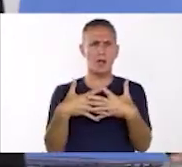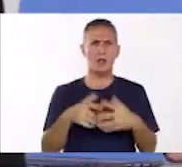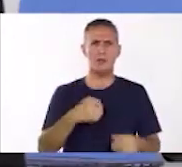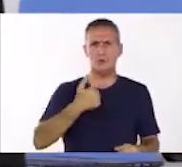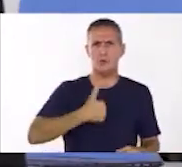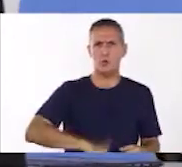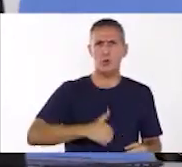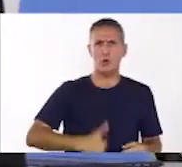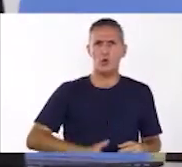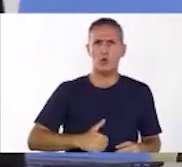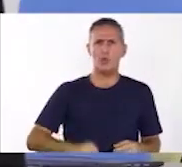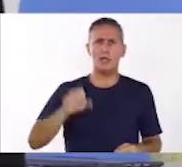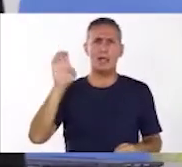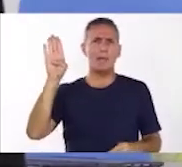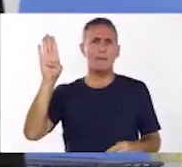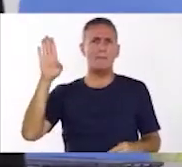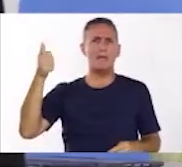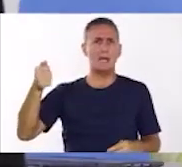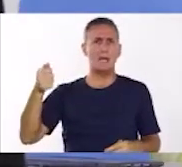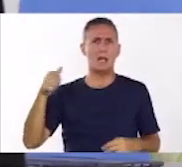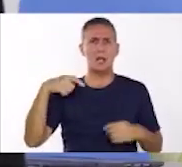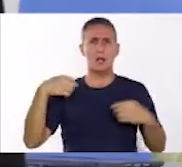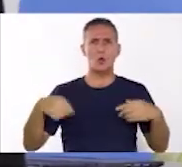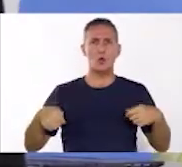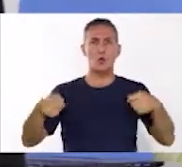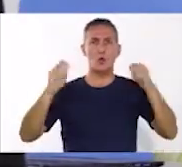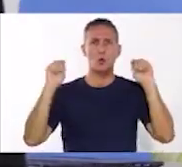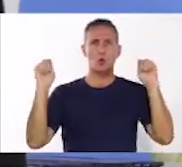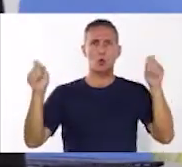Alba que están llevando un luto